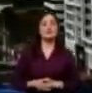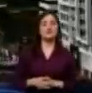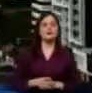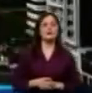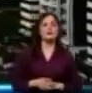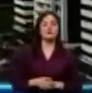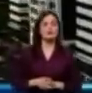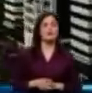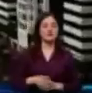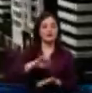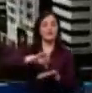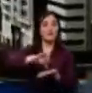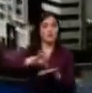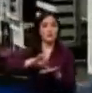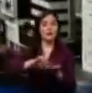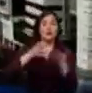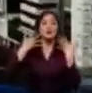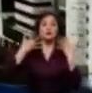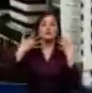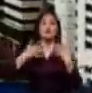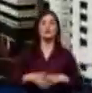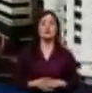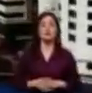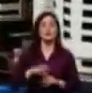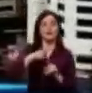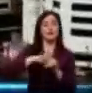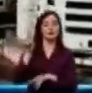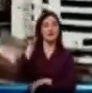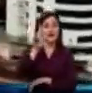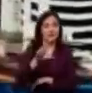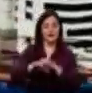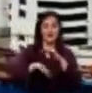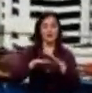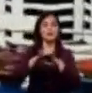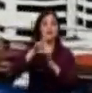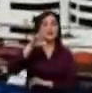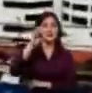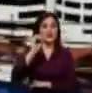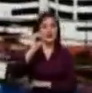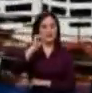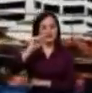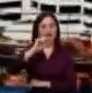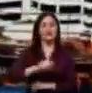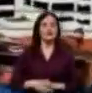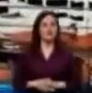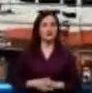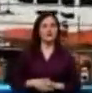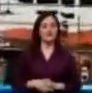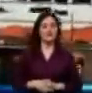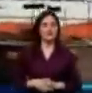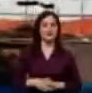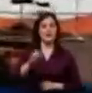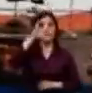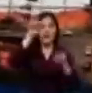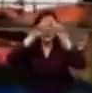esta hora en la ciudad de Guayaquil. La mínima será de 23 y la máxima de 30 grados centígrados, también cielo